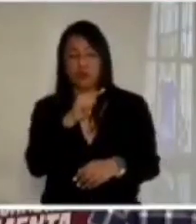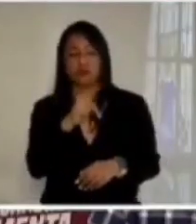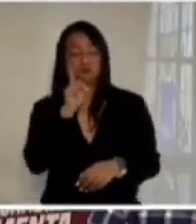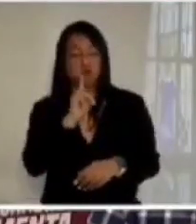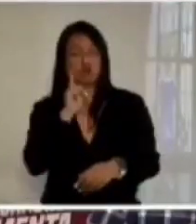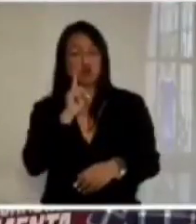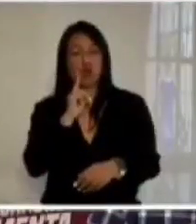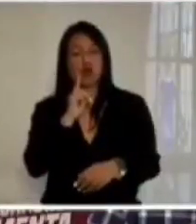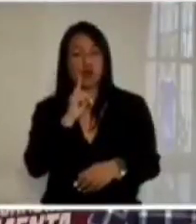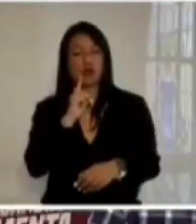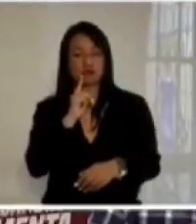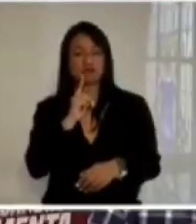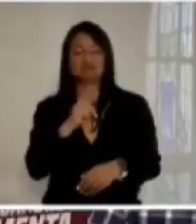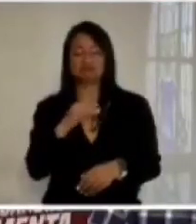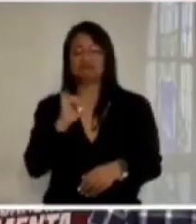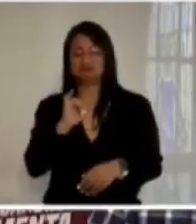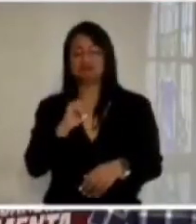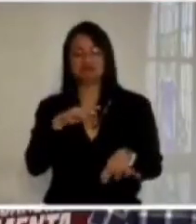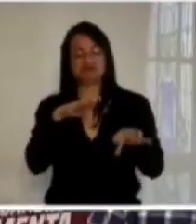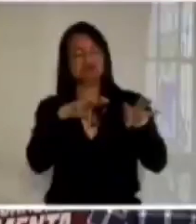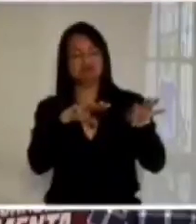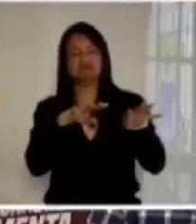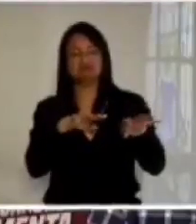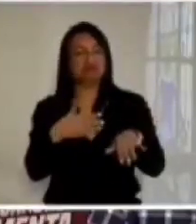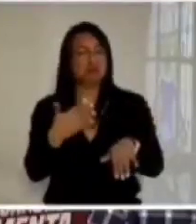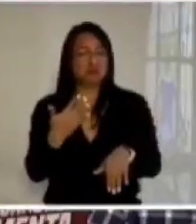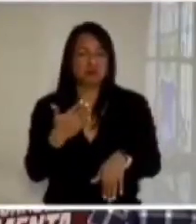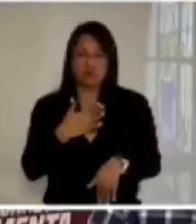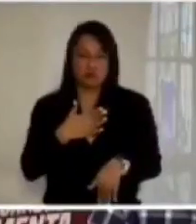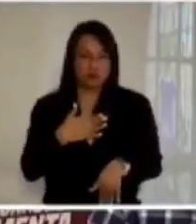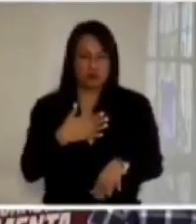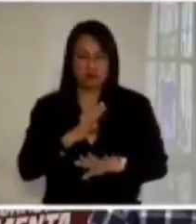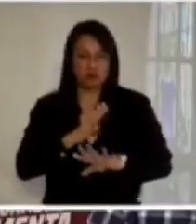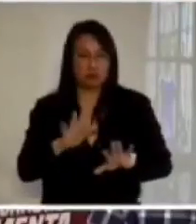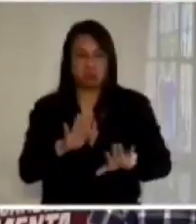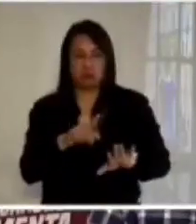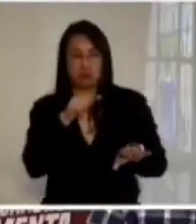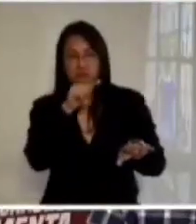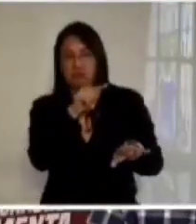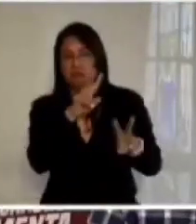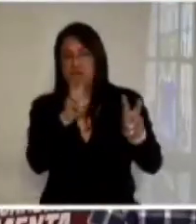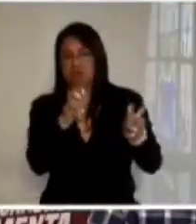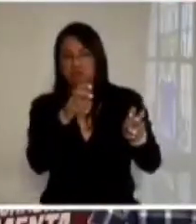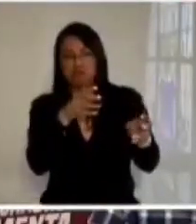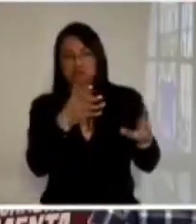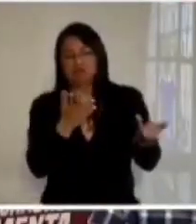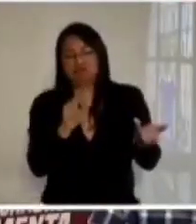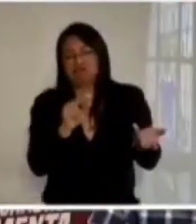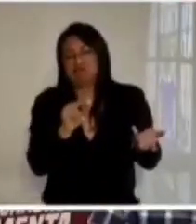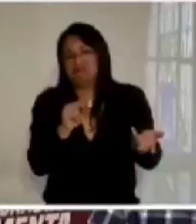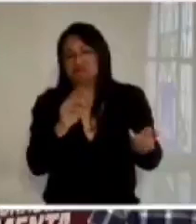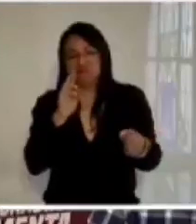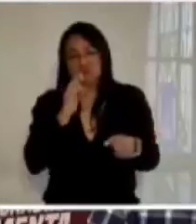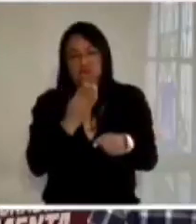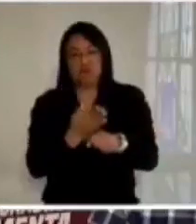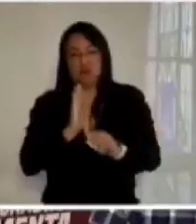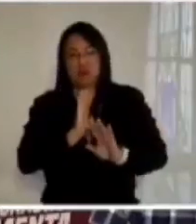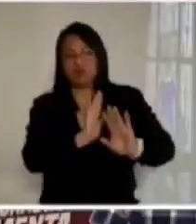mujer que admiramos y respetamos. Yo no tengo nada que ver con eso, ni tengo por qué asumir una responsabilidad que no me toca.